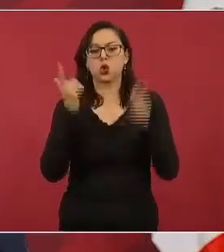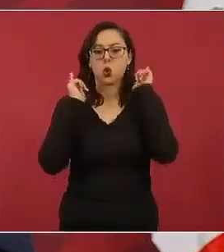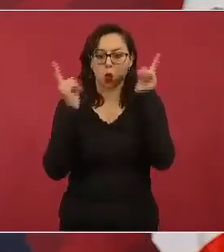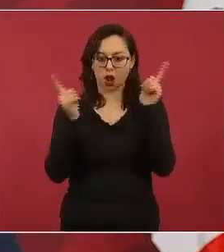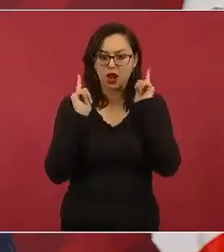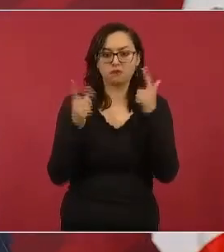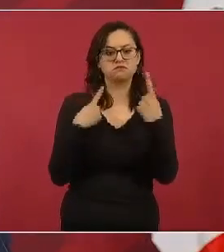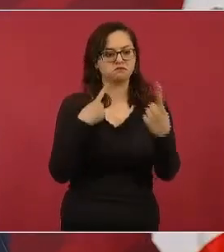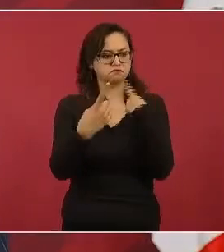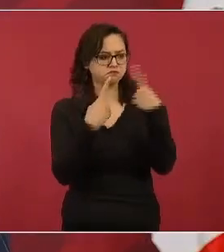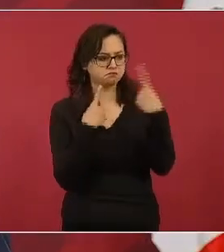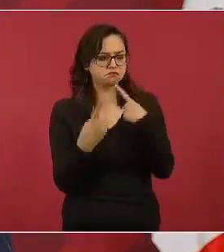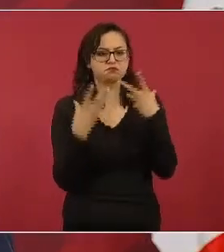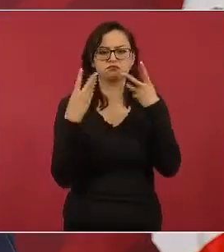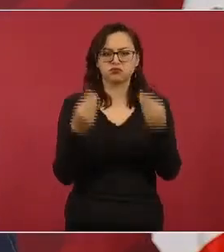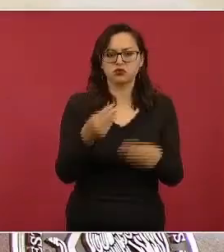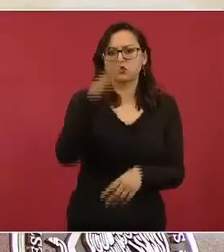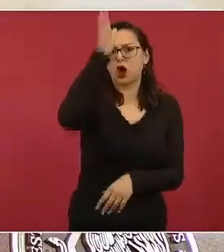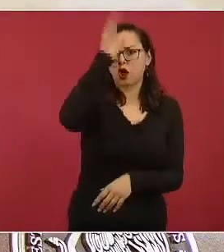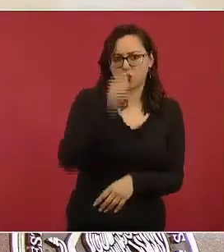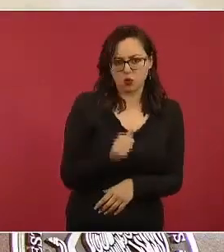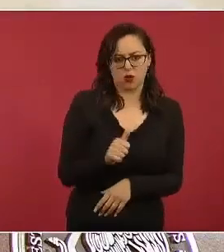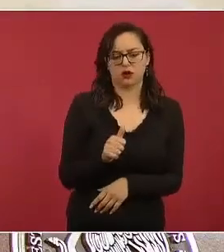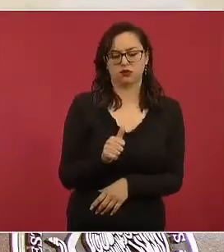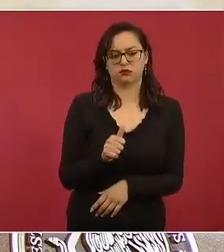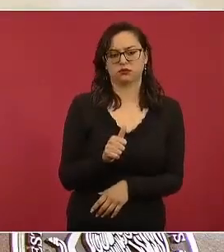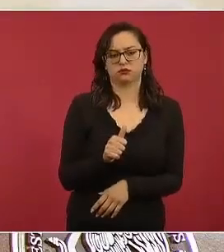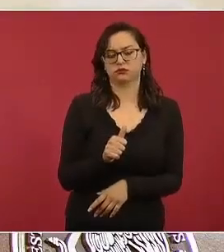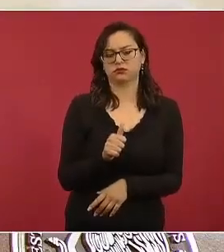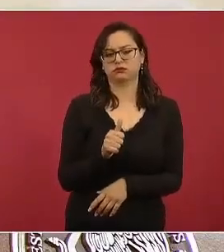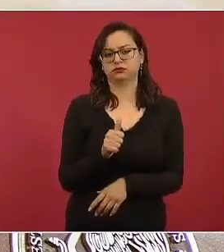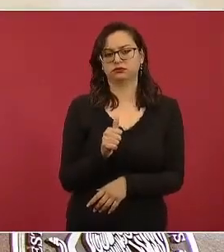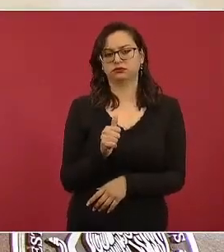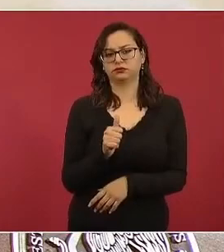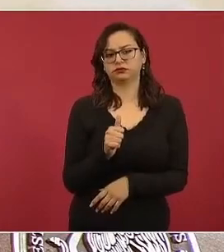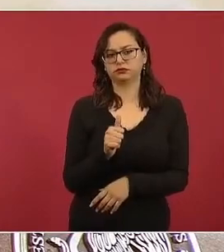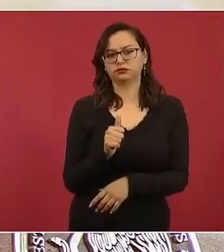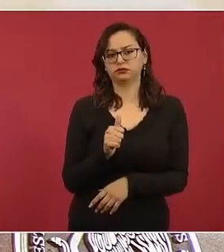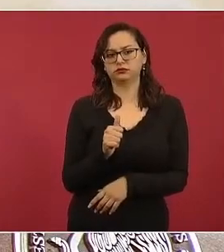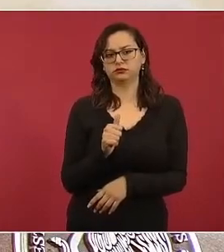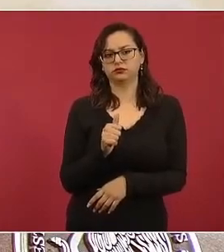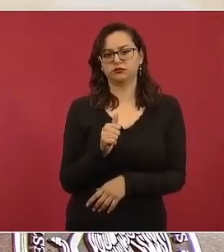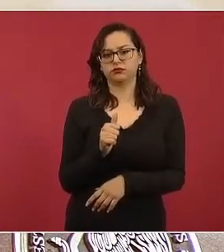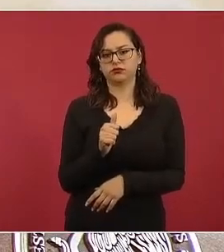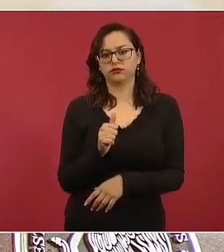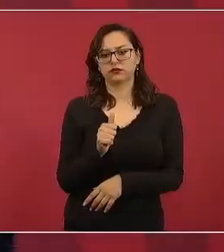a buscar acuerdos. No estamos en una postura